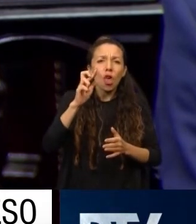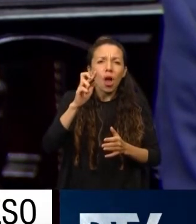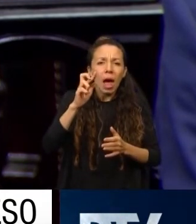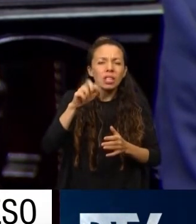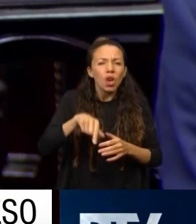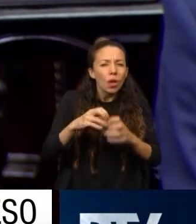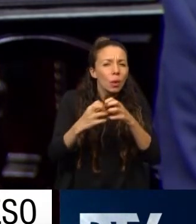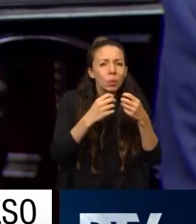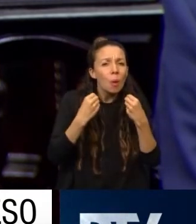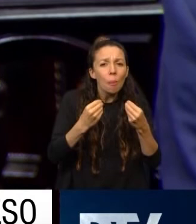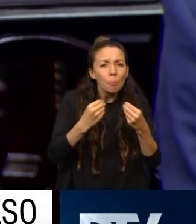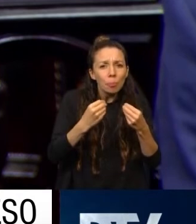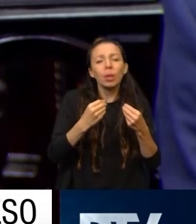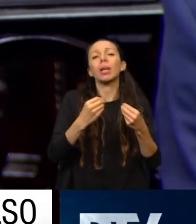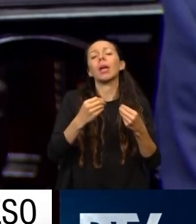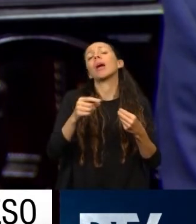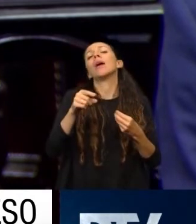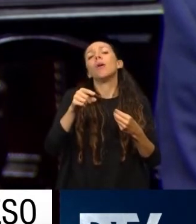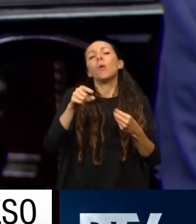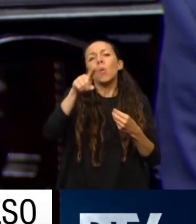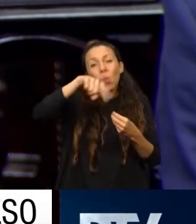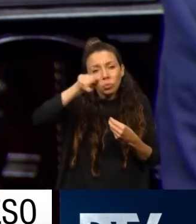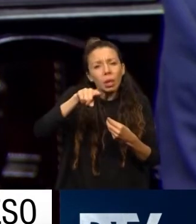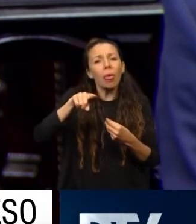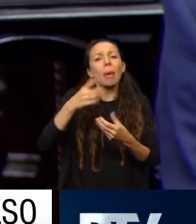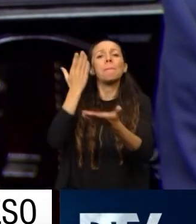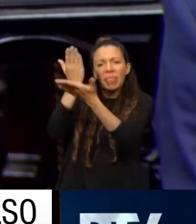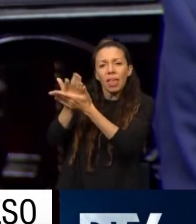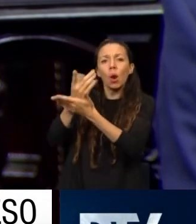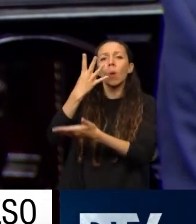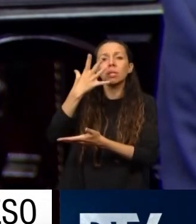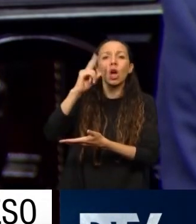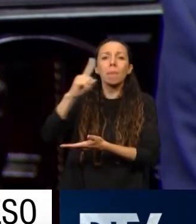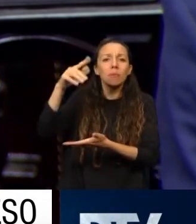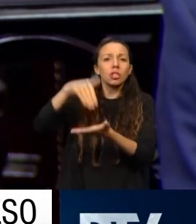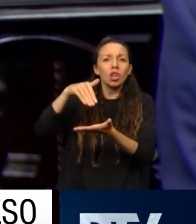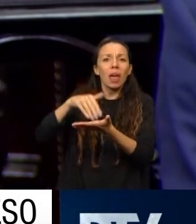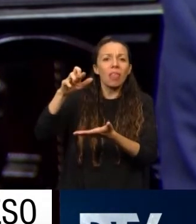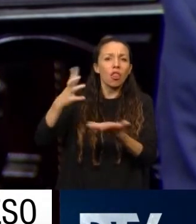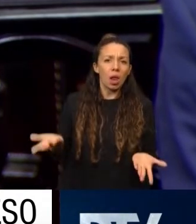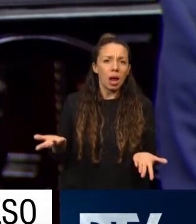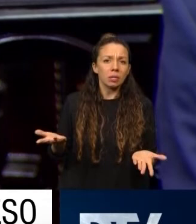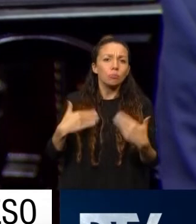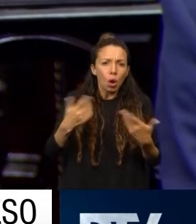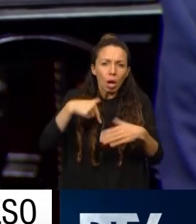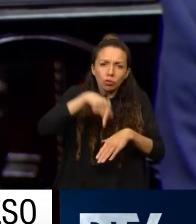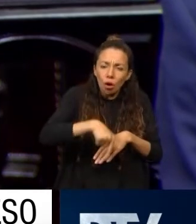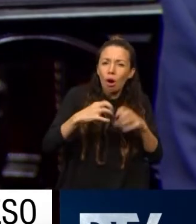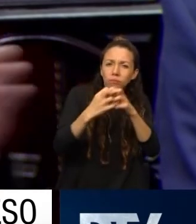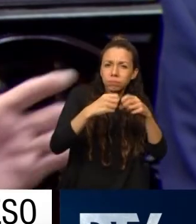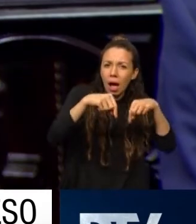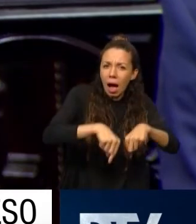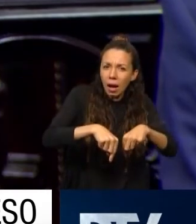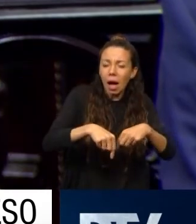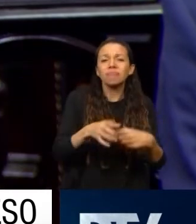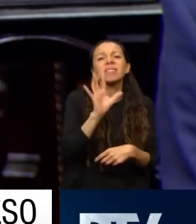ustedes tomaron esos 45.000 millones de dólares. ¿Y saben qué? ¿Saben qué? Es porque los